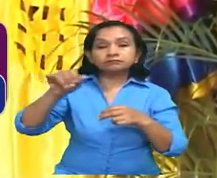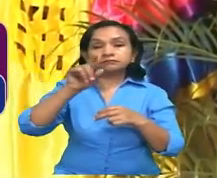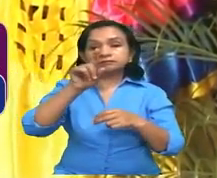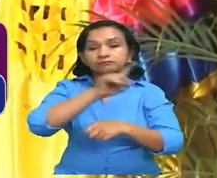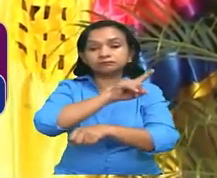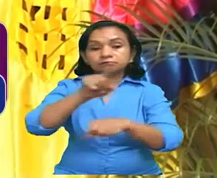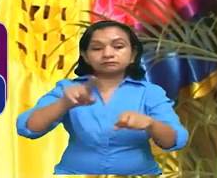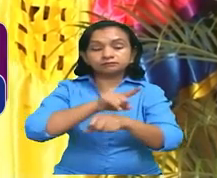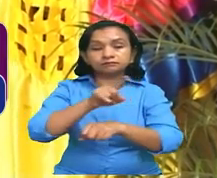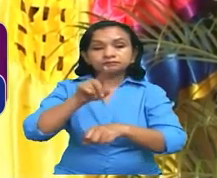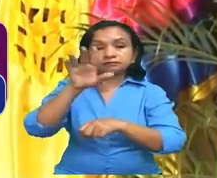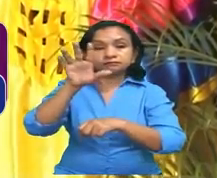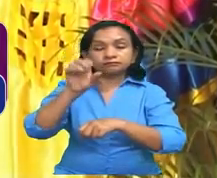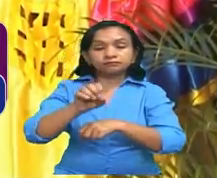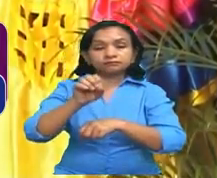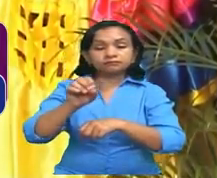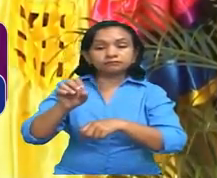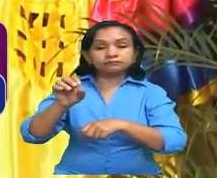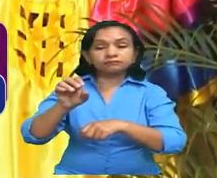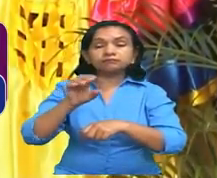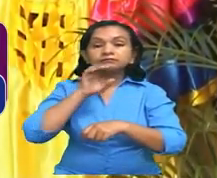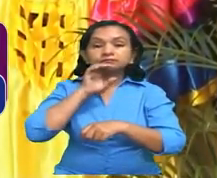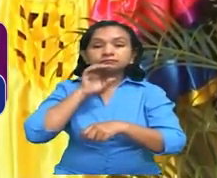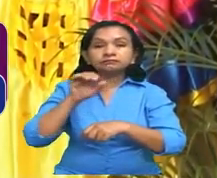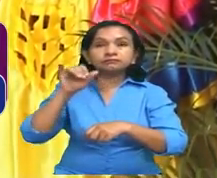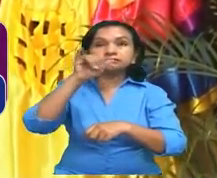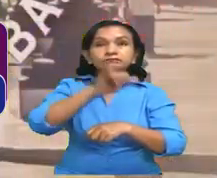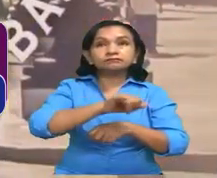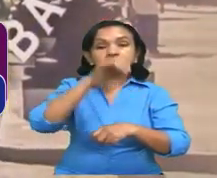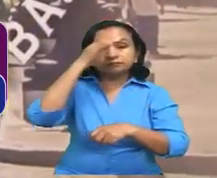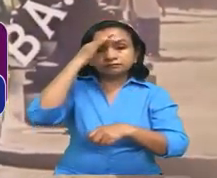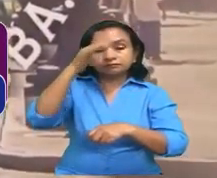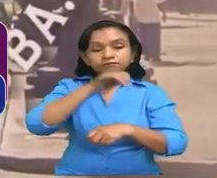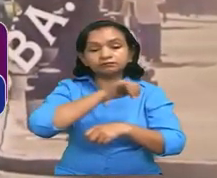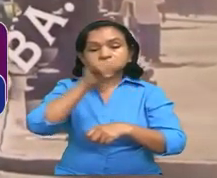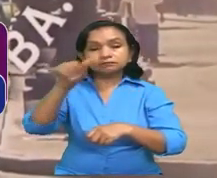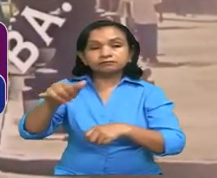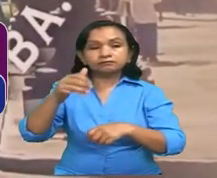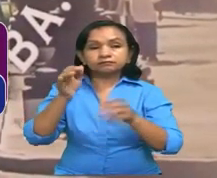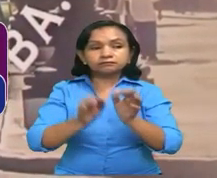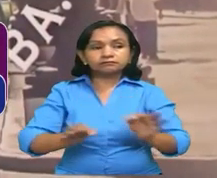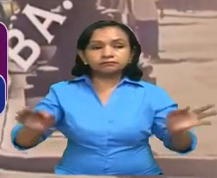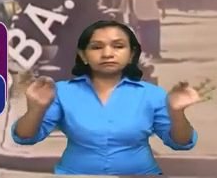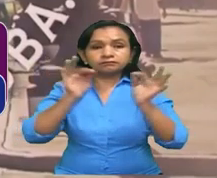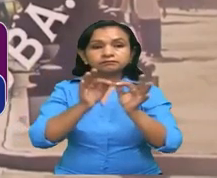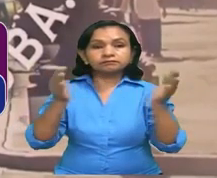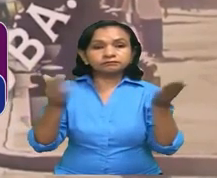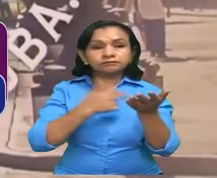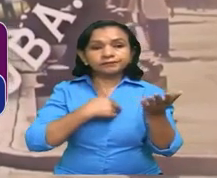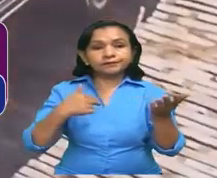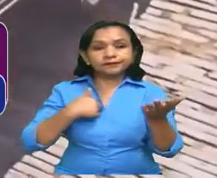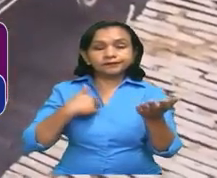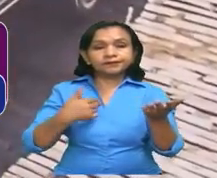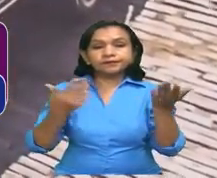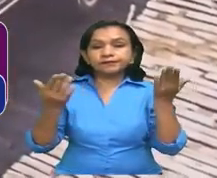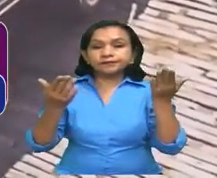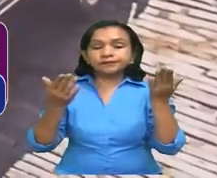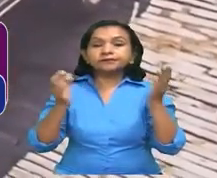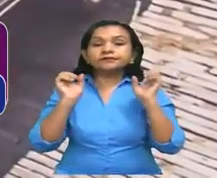estar inaugurando la ruta hacia México. Entonces eso abre las posibilidades a nosotros como país, la posibilidad de conectarse